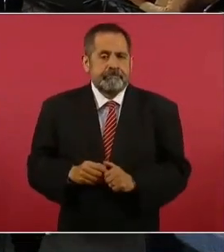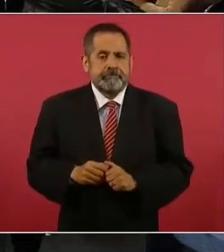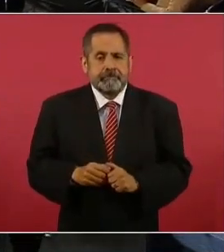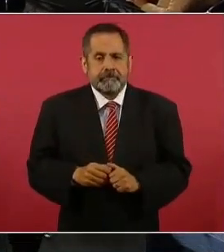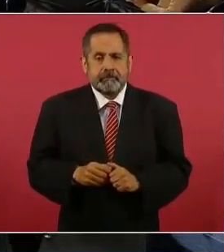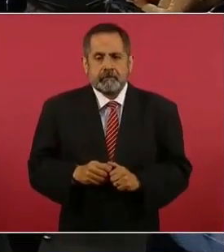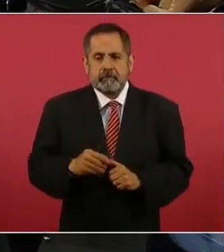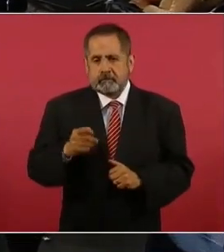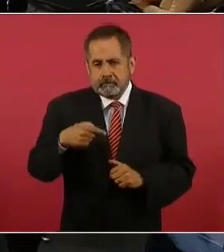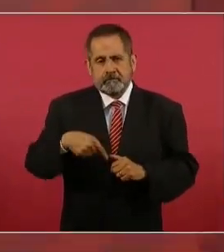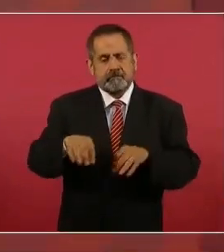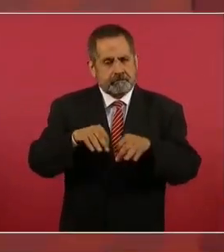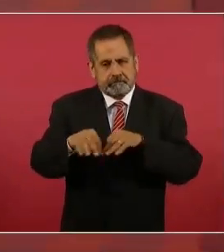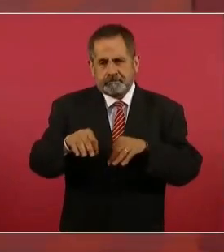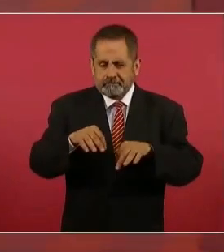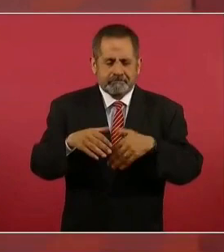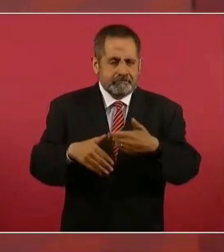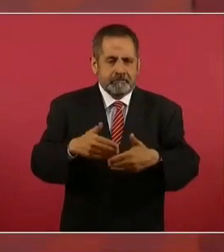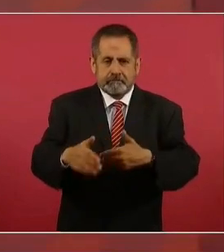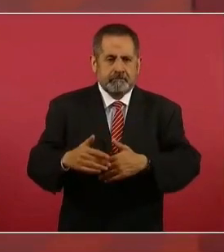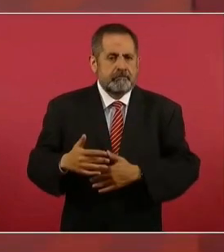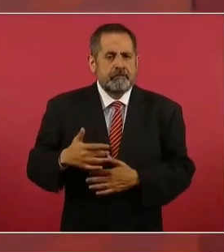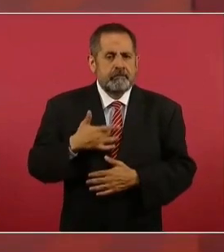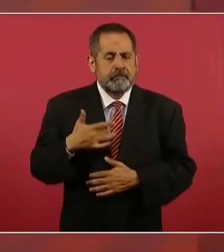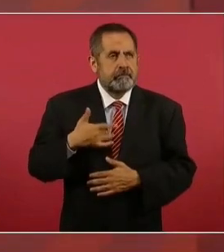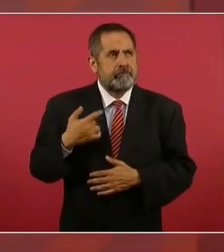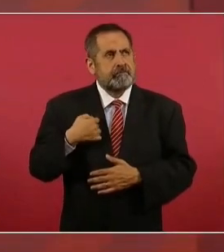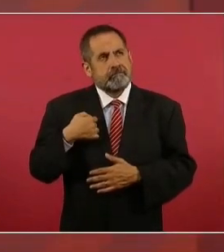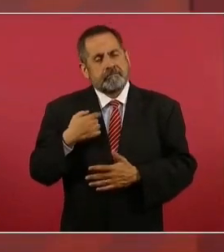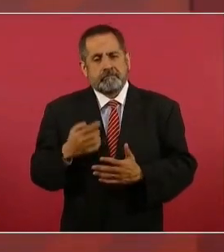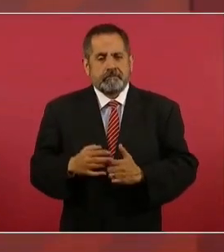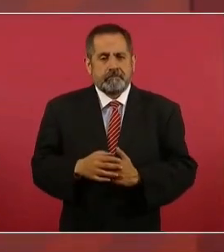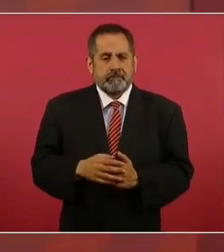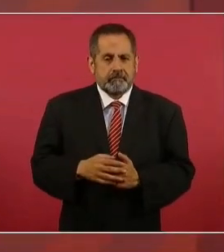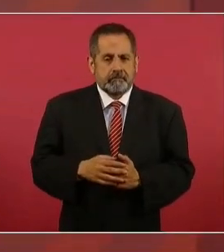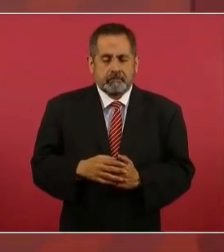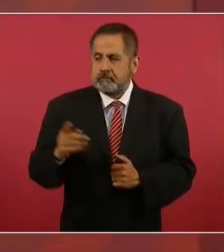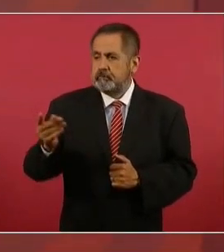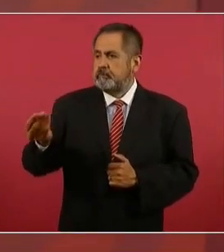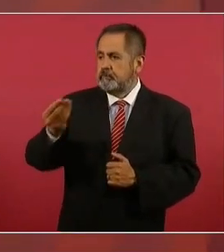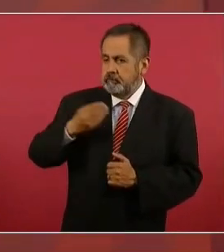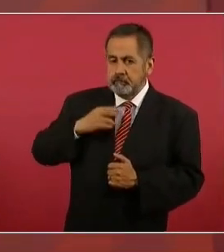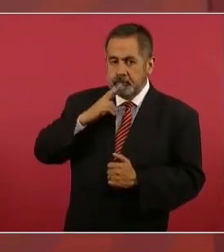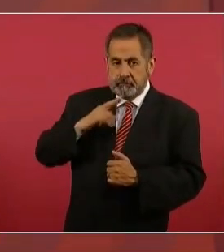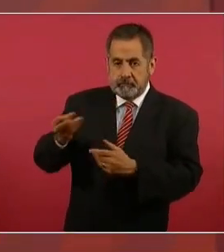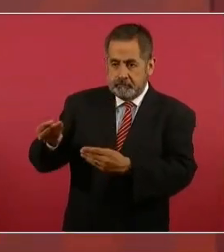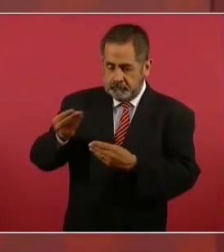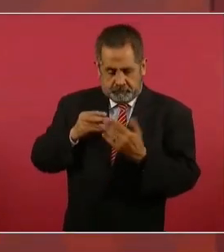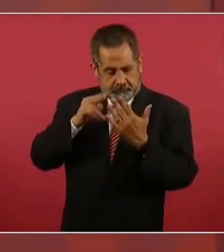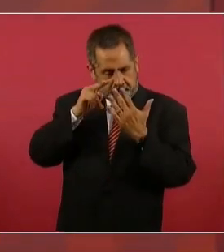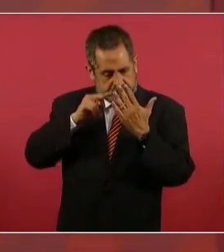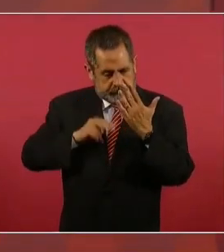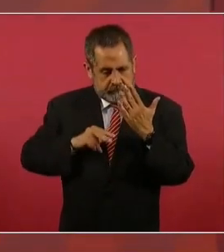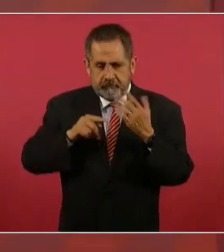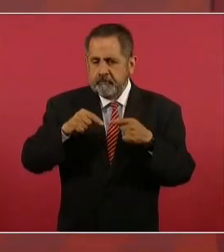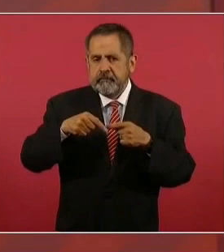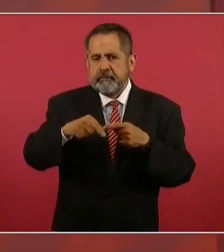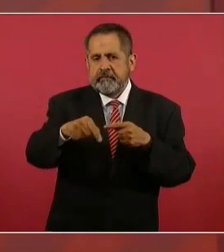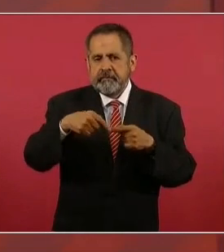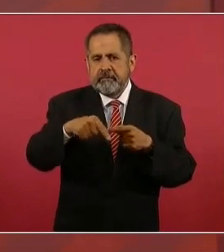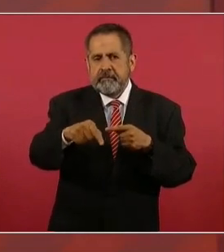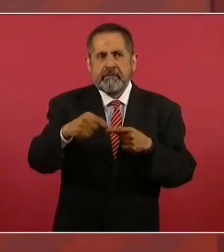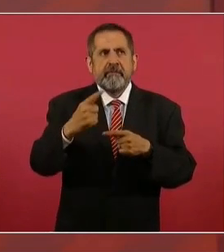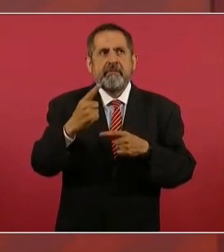se está trabajando y tengo el reporte de que para finales del